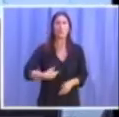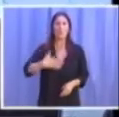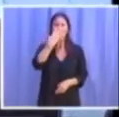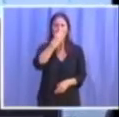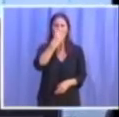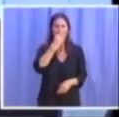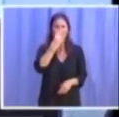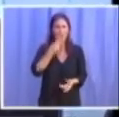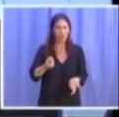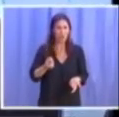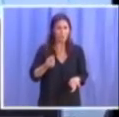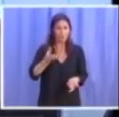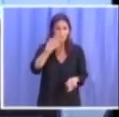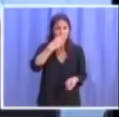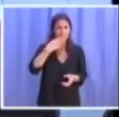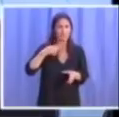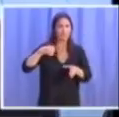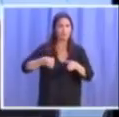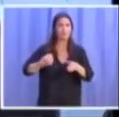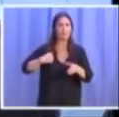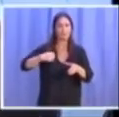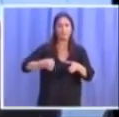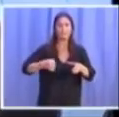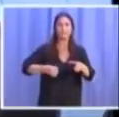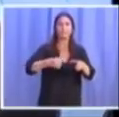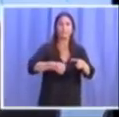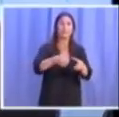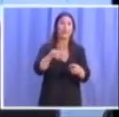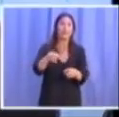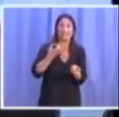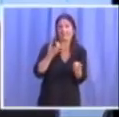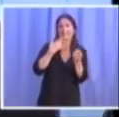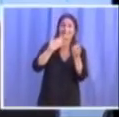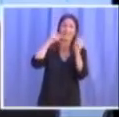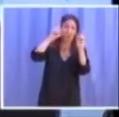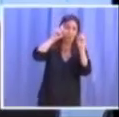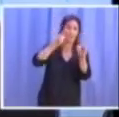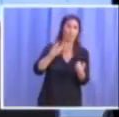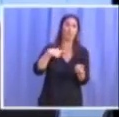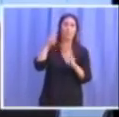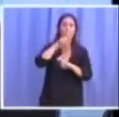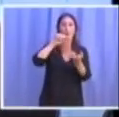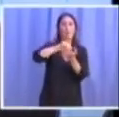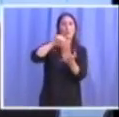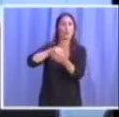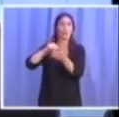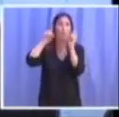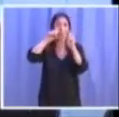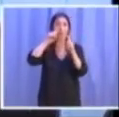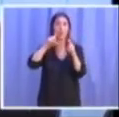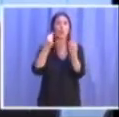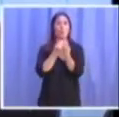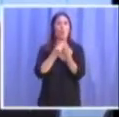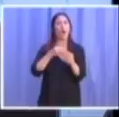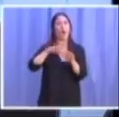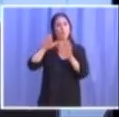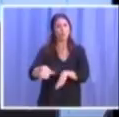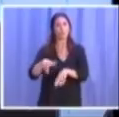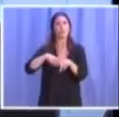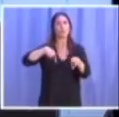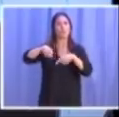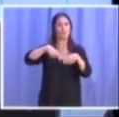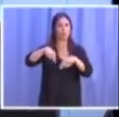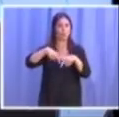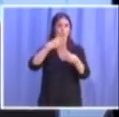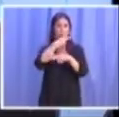dejando su rastro por la calle. Es una cuestión de educación, una ciudad educadora que apueste por el transporte público y la calidad del aire. La educación como